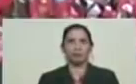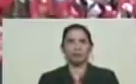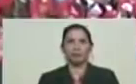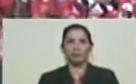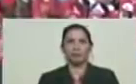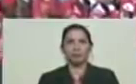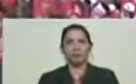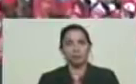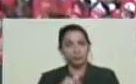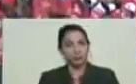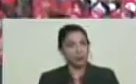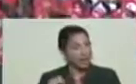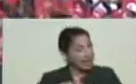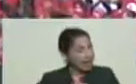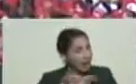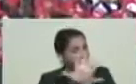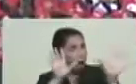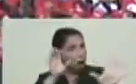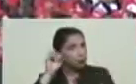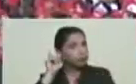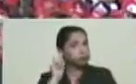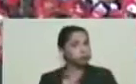Por eso ténganlo muy claro,